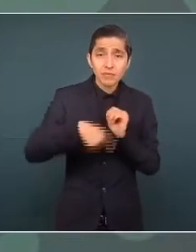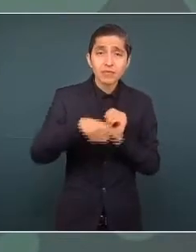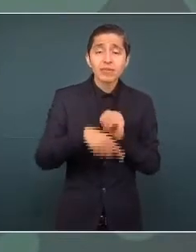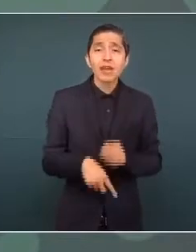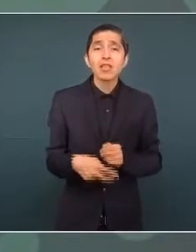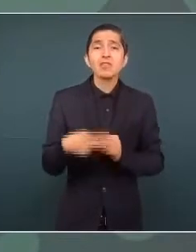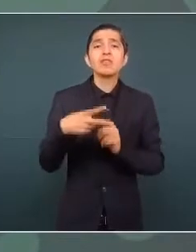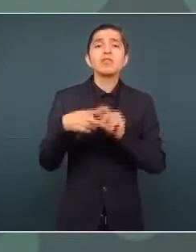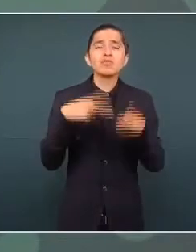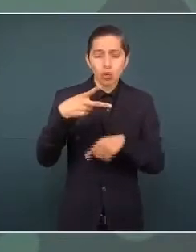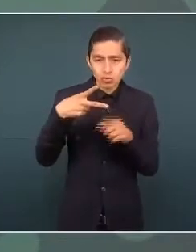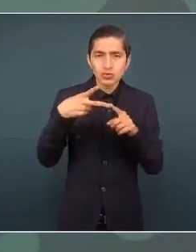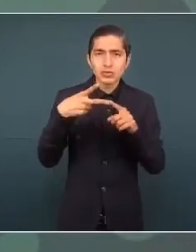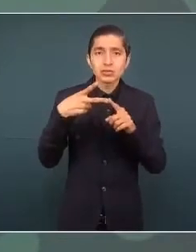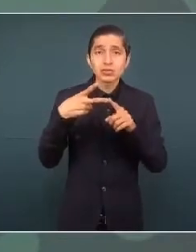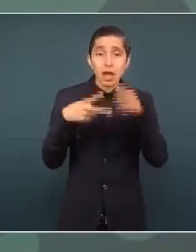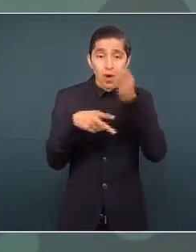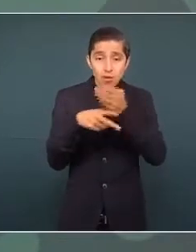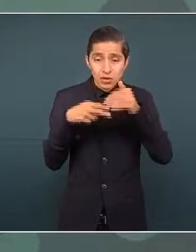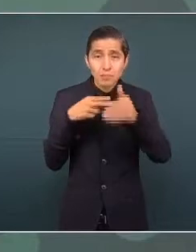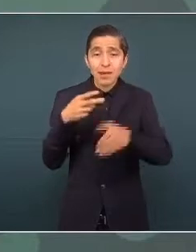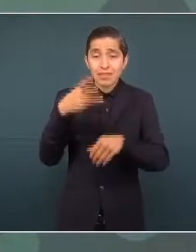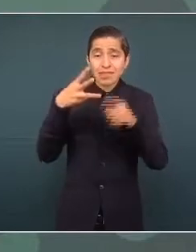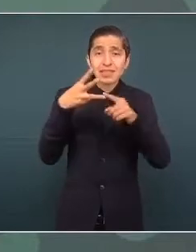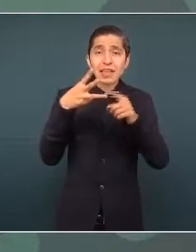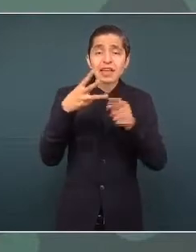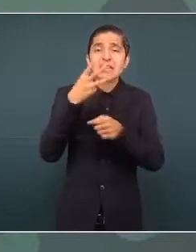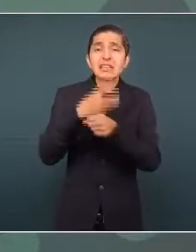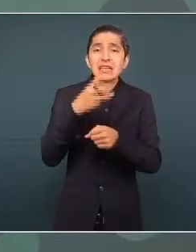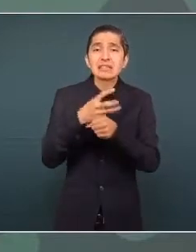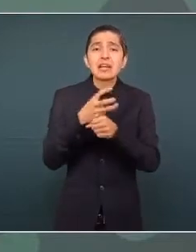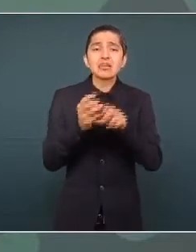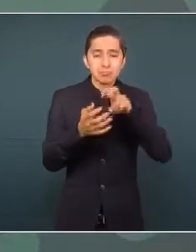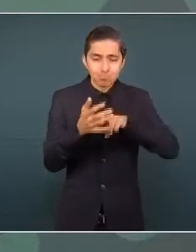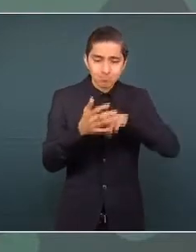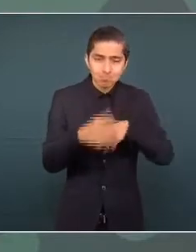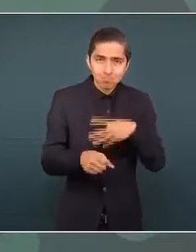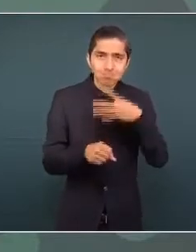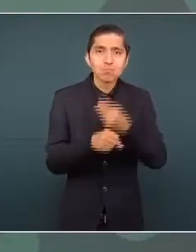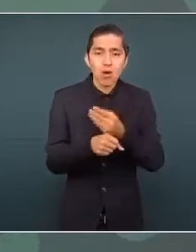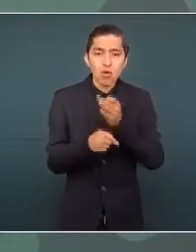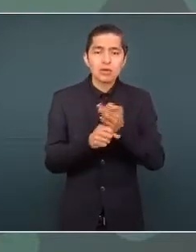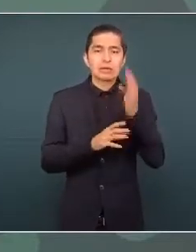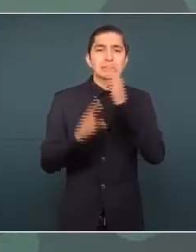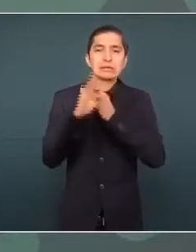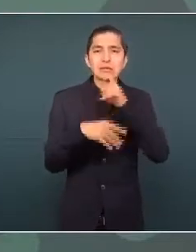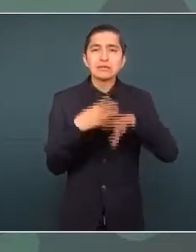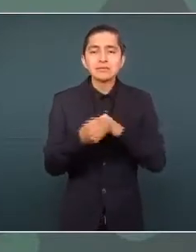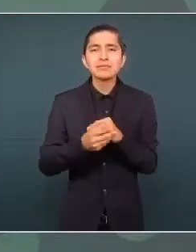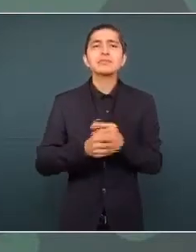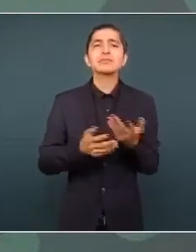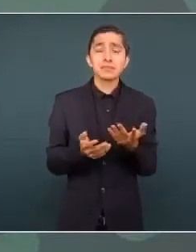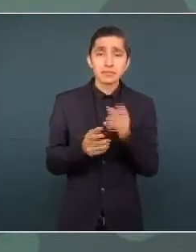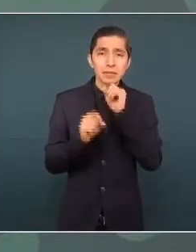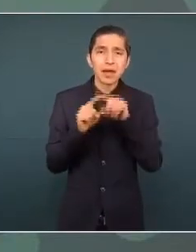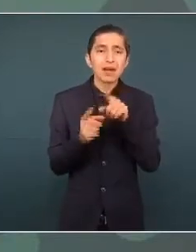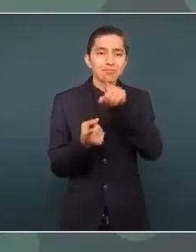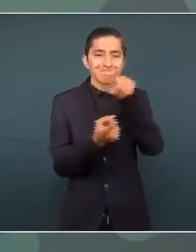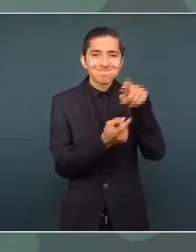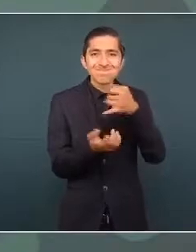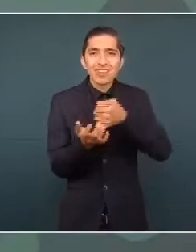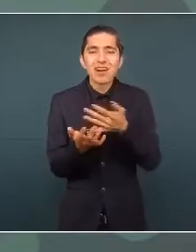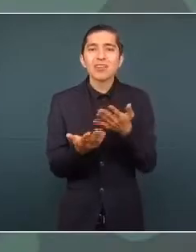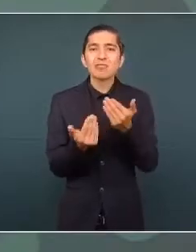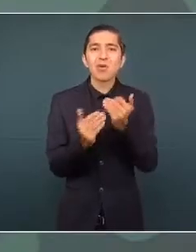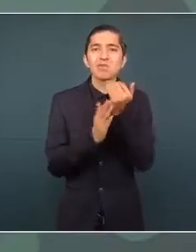2 ajustes, y ahorita vamos por el tercero porque la situación está muy crítica. Se cayó la recaudación.